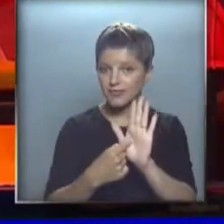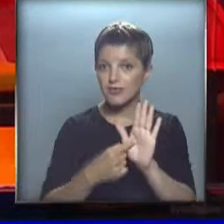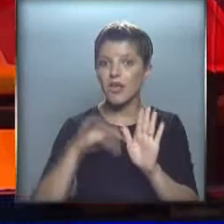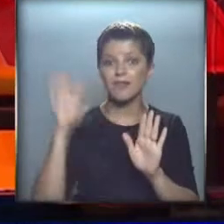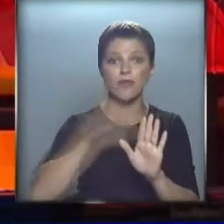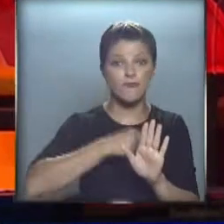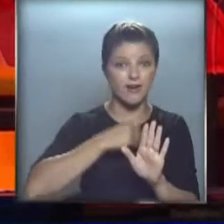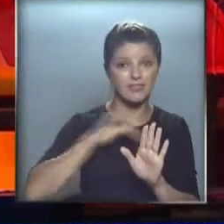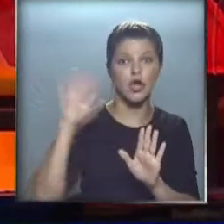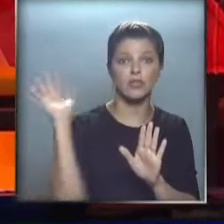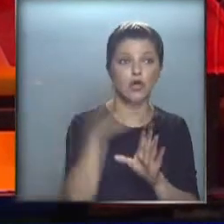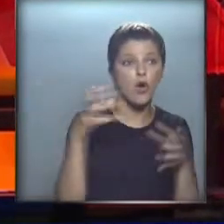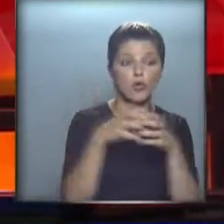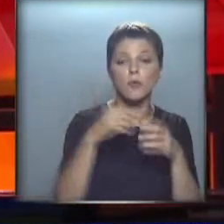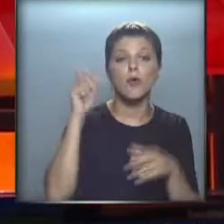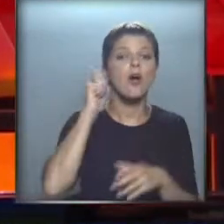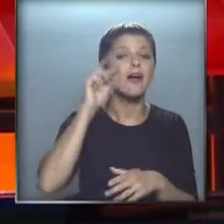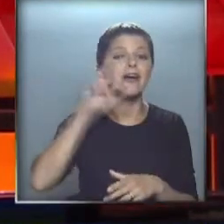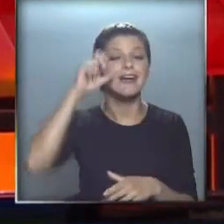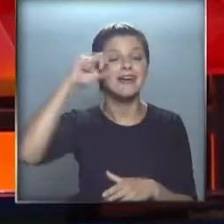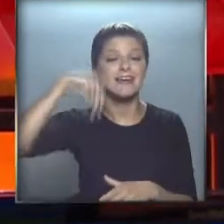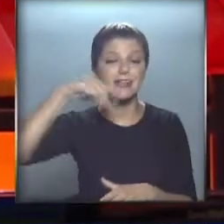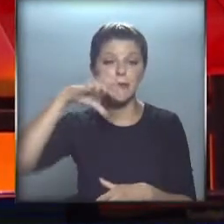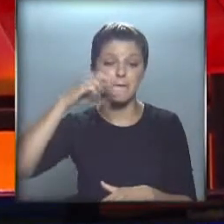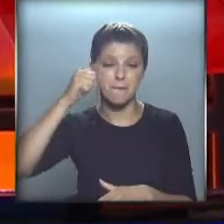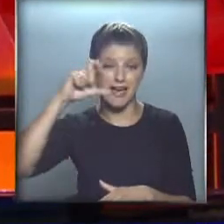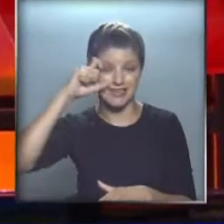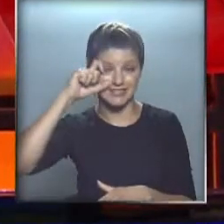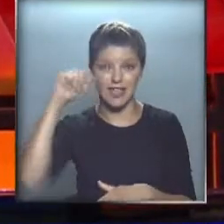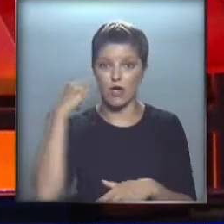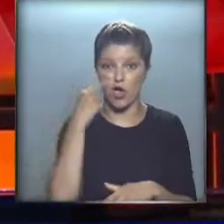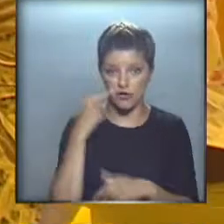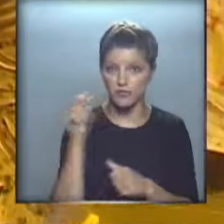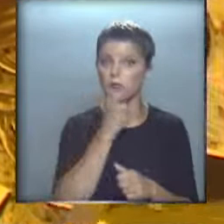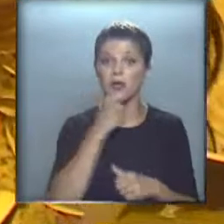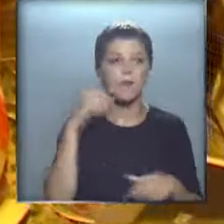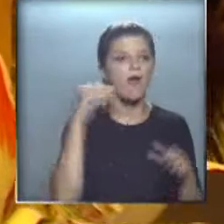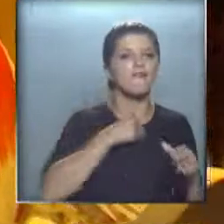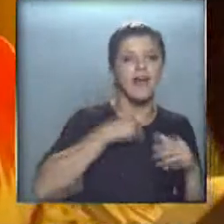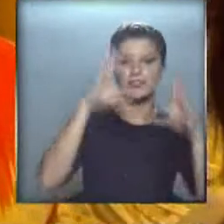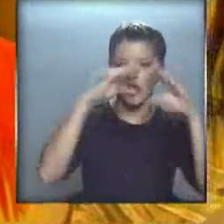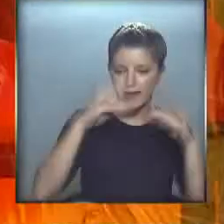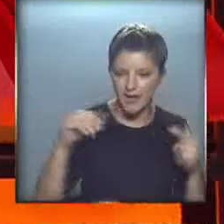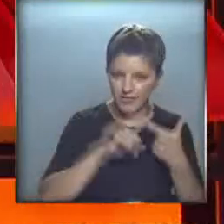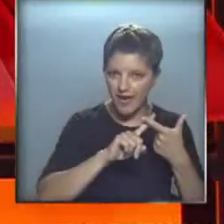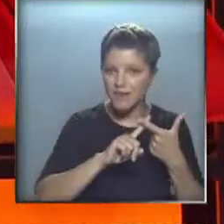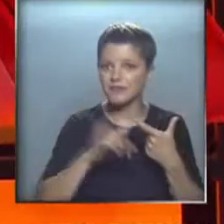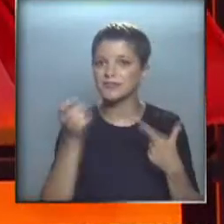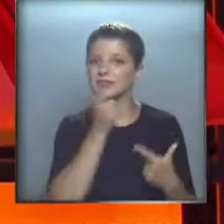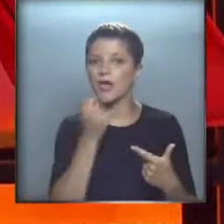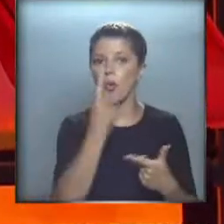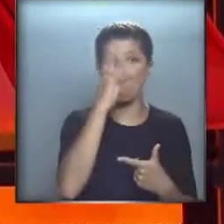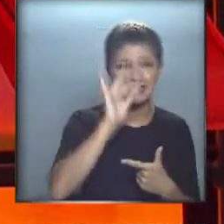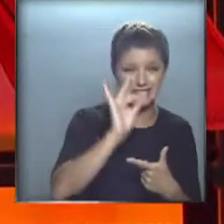corporaciones que financian a Greenpeace, por ejemplo. El que es fanático de la Navidad, a partir de el 1